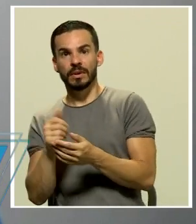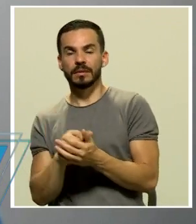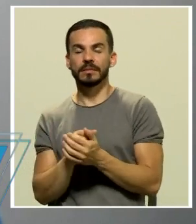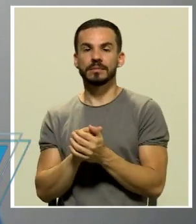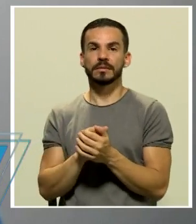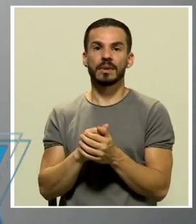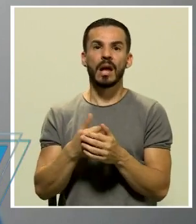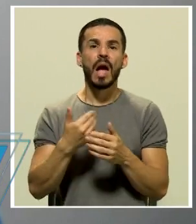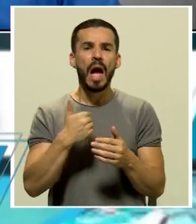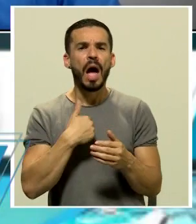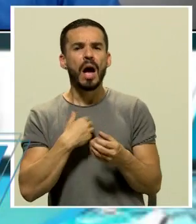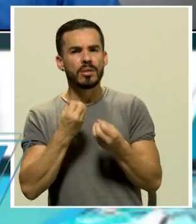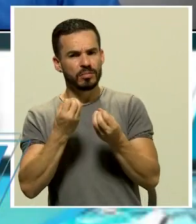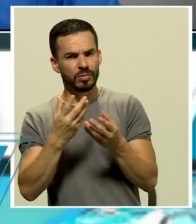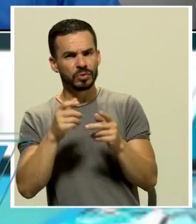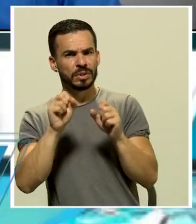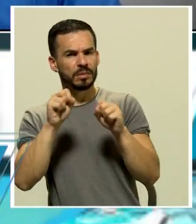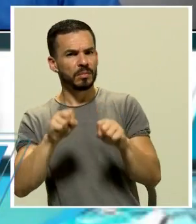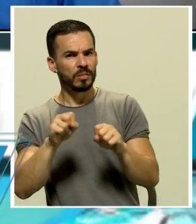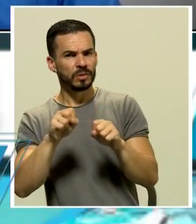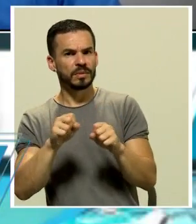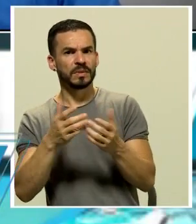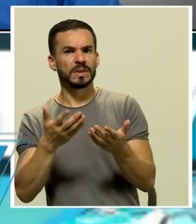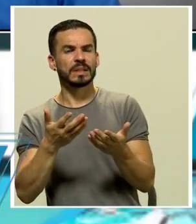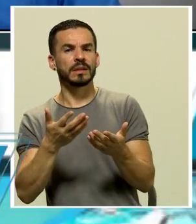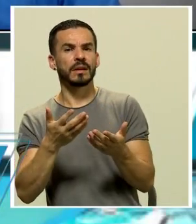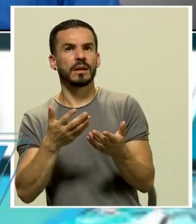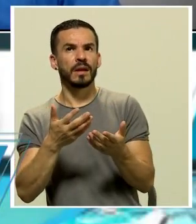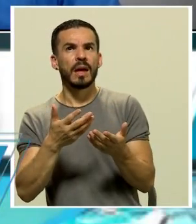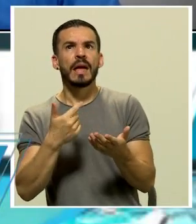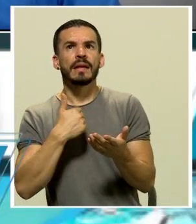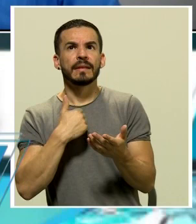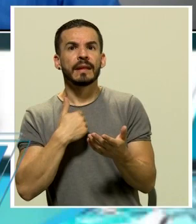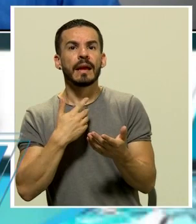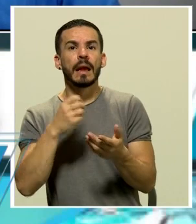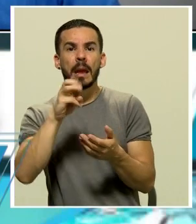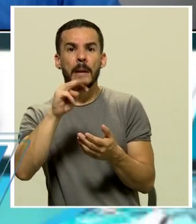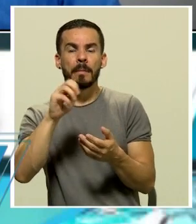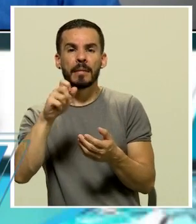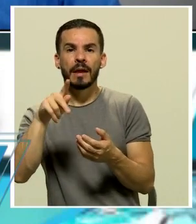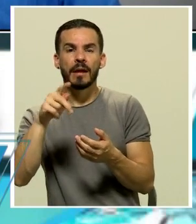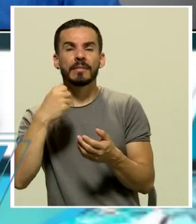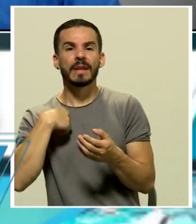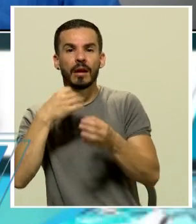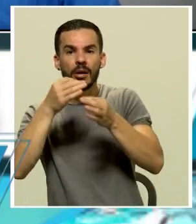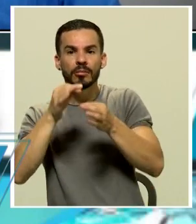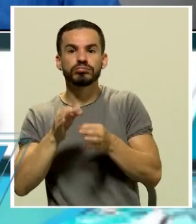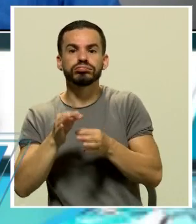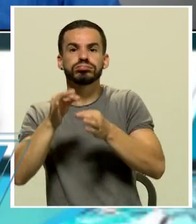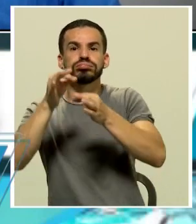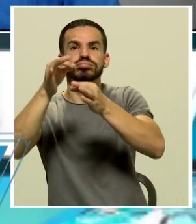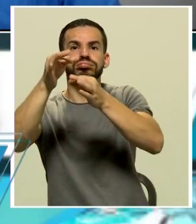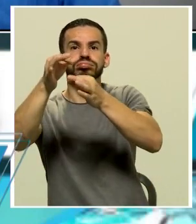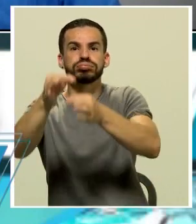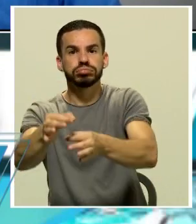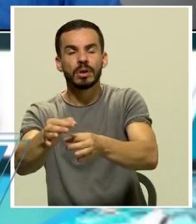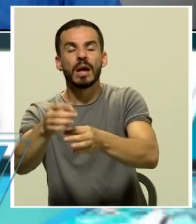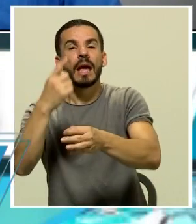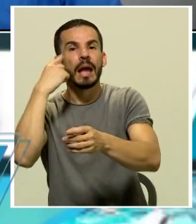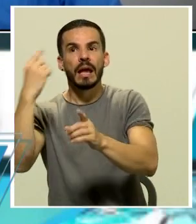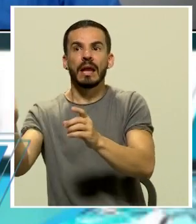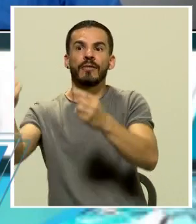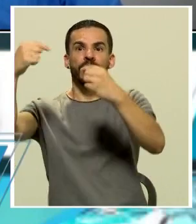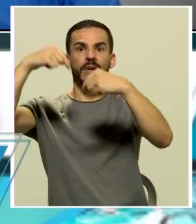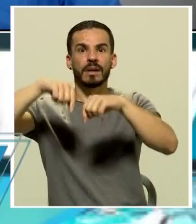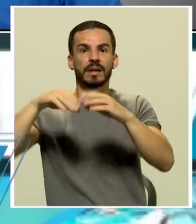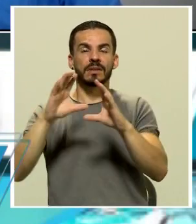Hay muchas posibilidades, don Roberto, muchas posibilidades de que el MEP tenga que postergar el regreso a clases